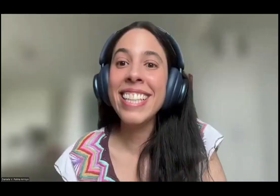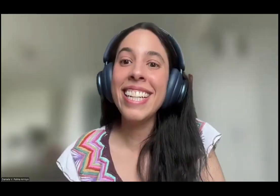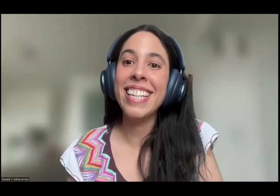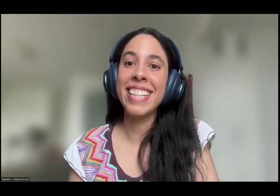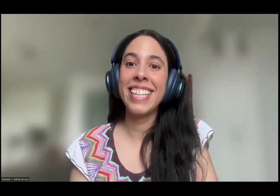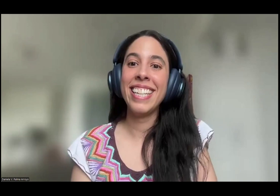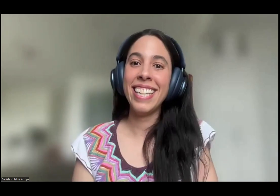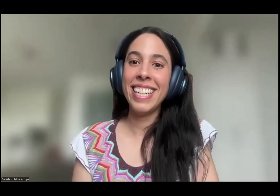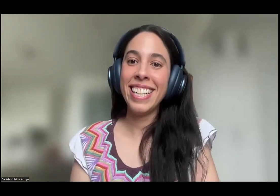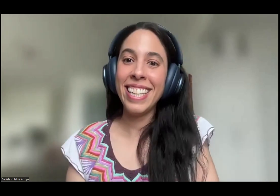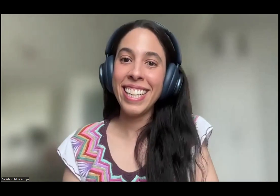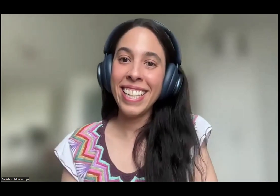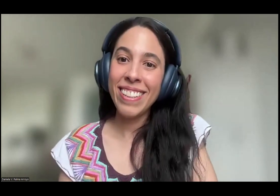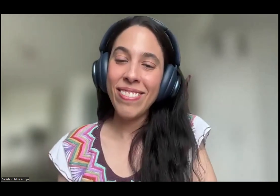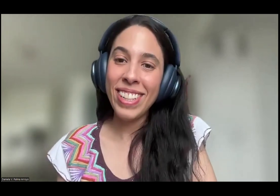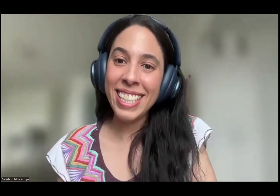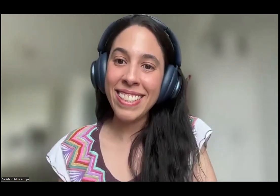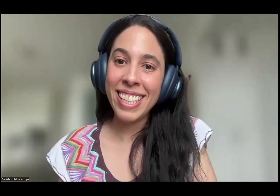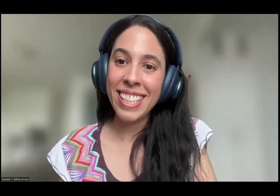Qué linda.